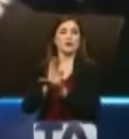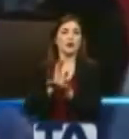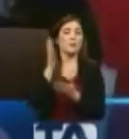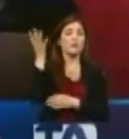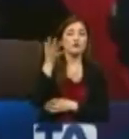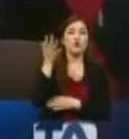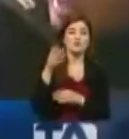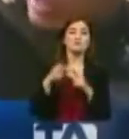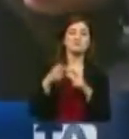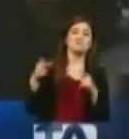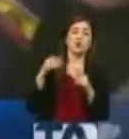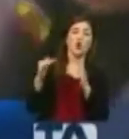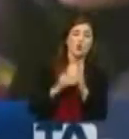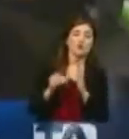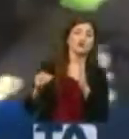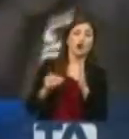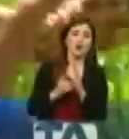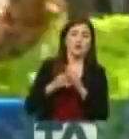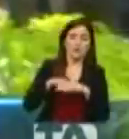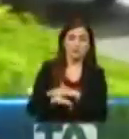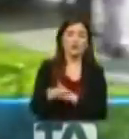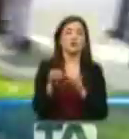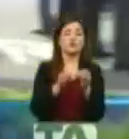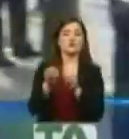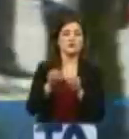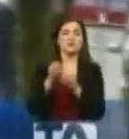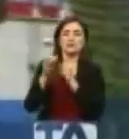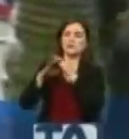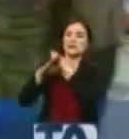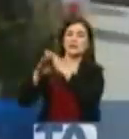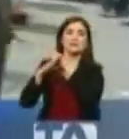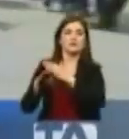del entonces UNE que impedían el allanamiento de las oficinas.